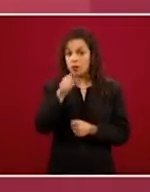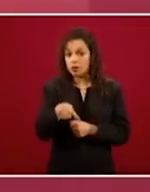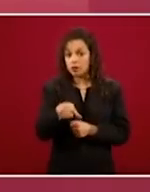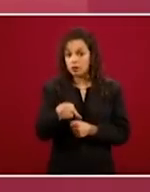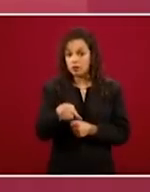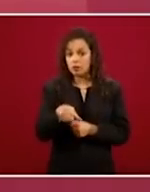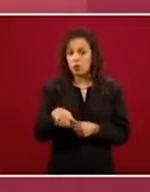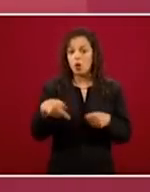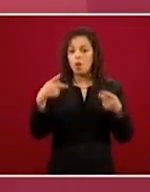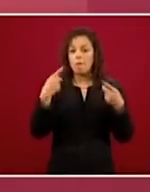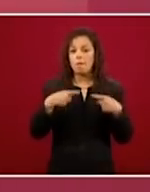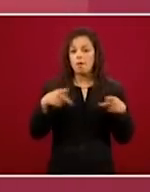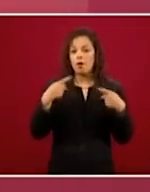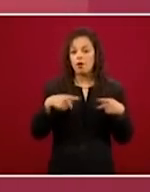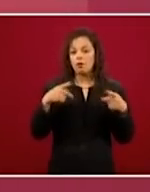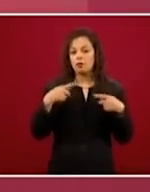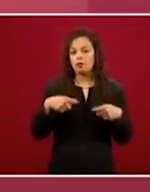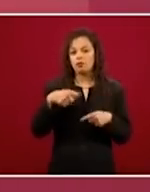vulnerable